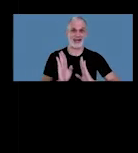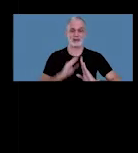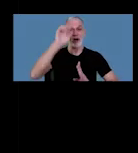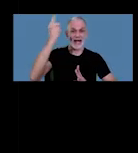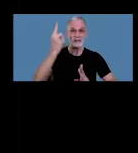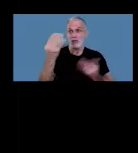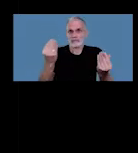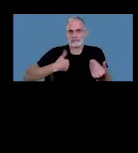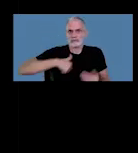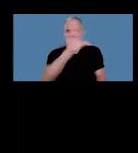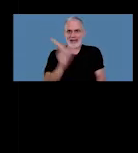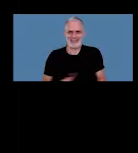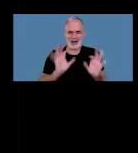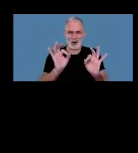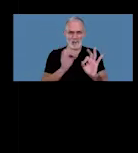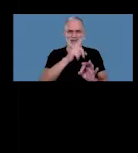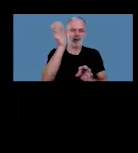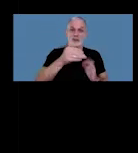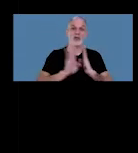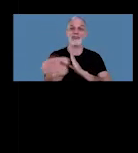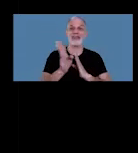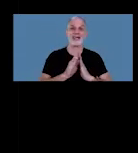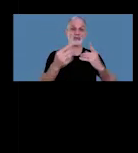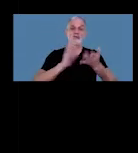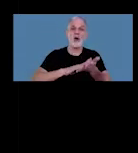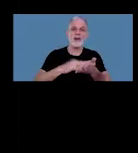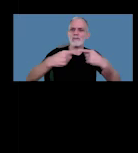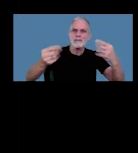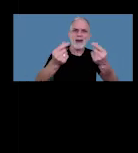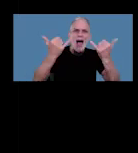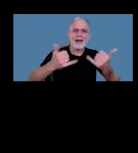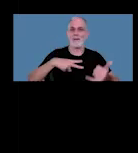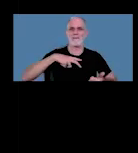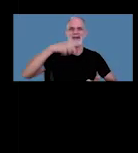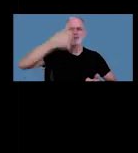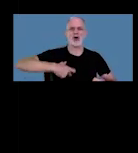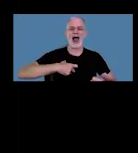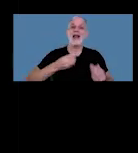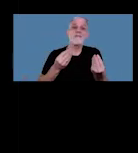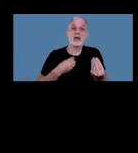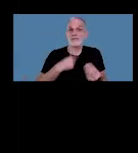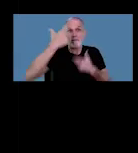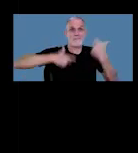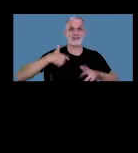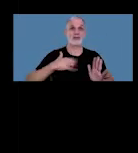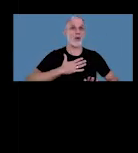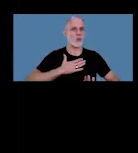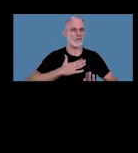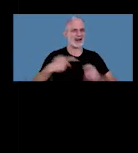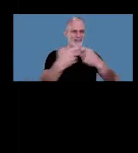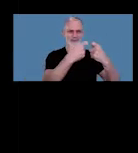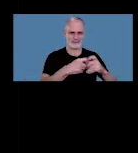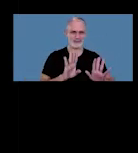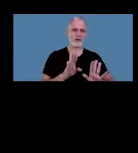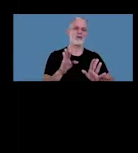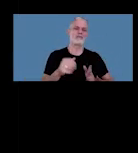aplica sobre todo el territorio, directo sobre el patrimonio, y es personal porque recae en las personas humanas y sucesiones